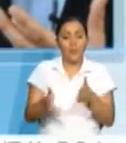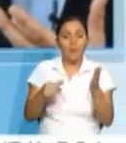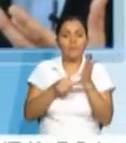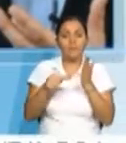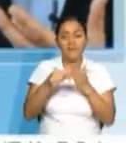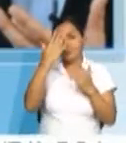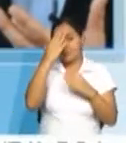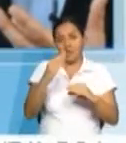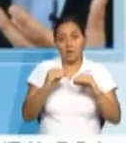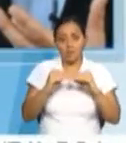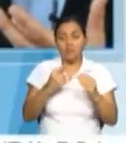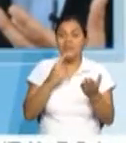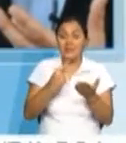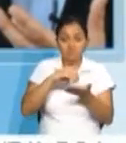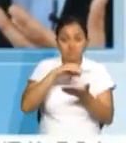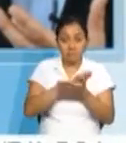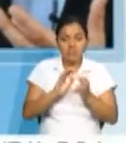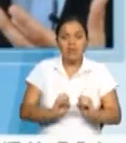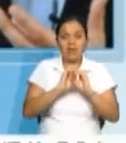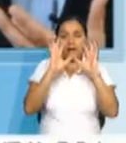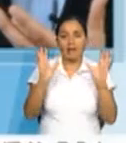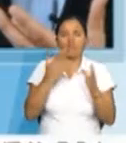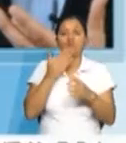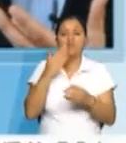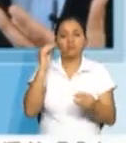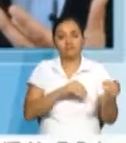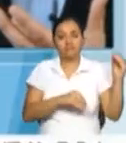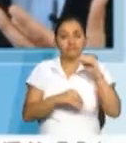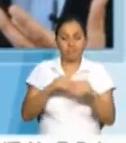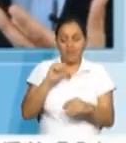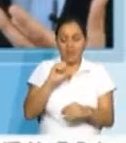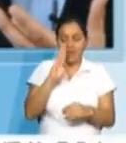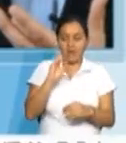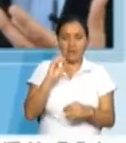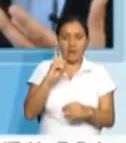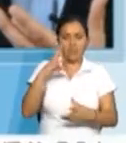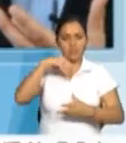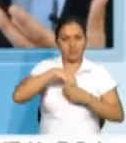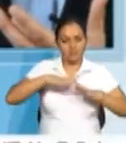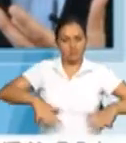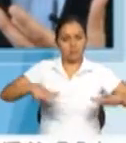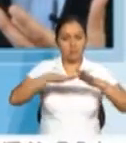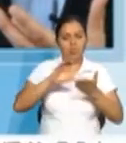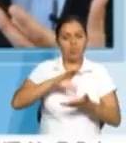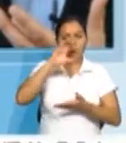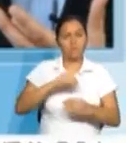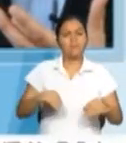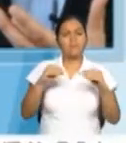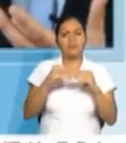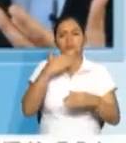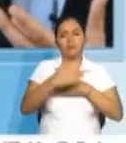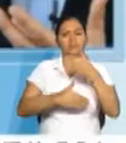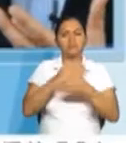Educación, porque así lo emití yo en una intervención integral a la Aguirre Abad, tiene que ser la de prestar